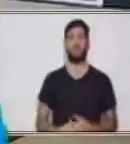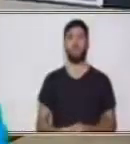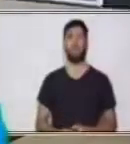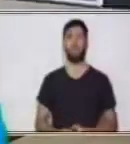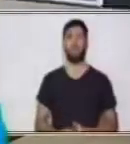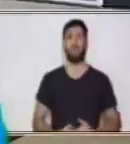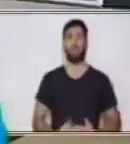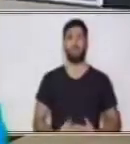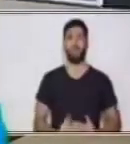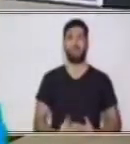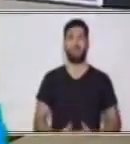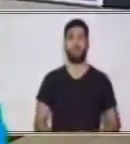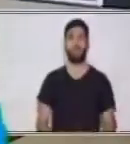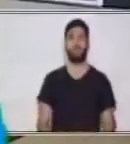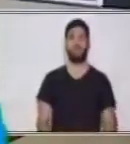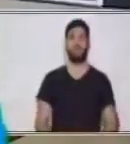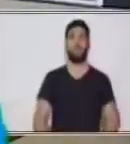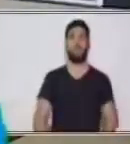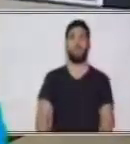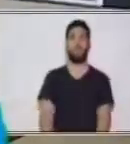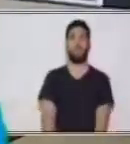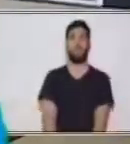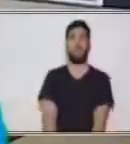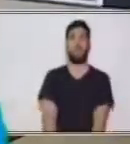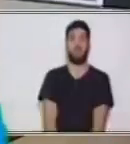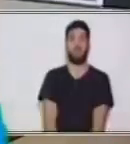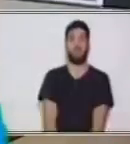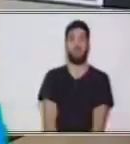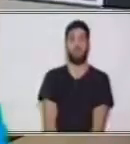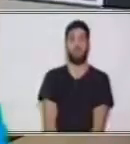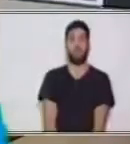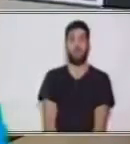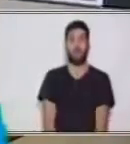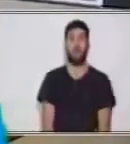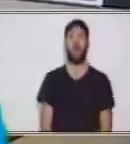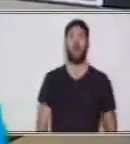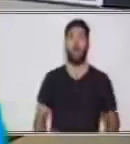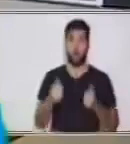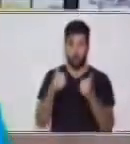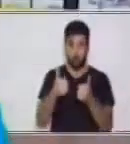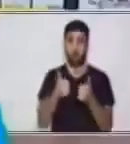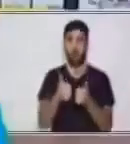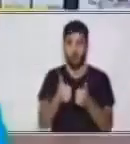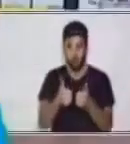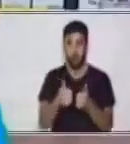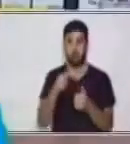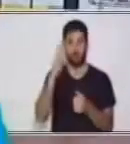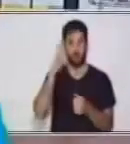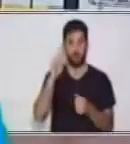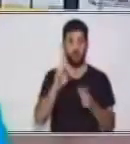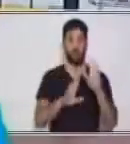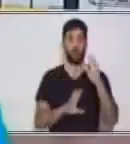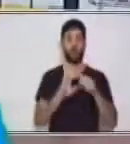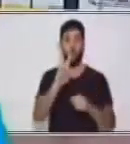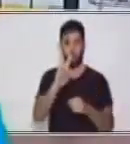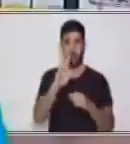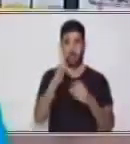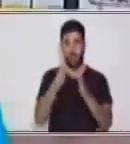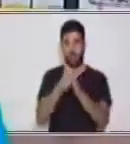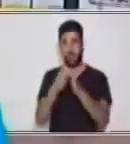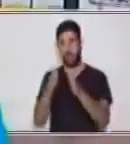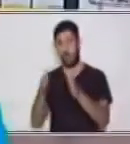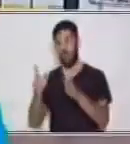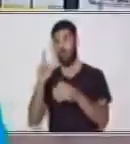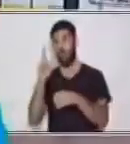Muy bien, algo muy importante. Después de las 12 ya empieza la 1, pero se refiere 1 p.m.